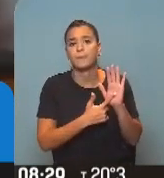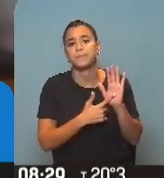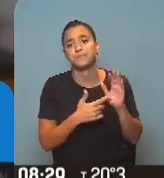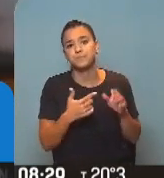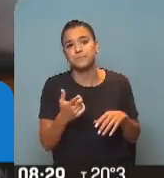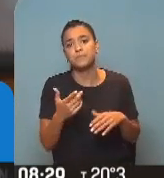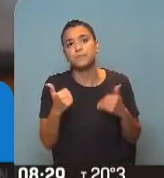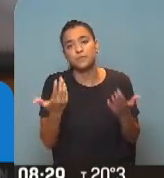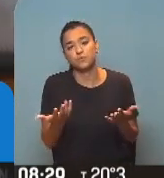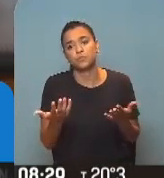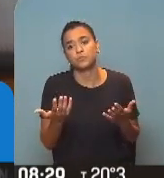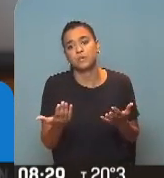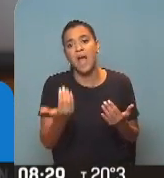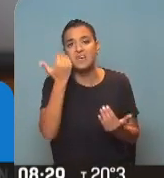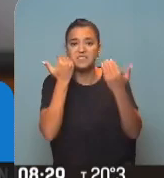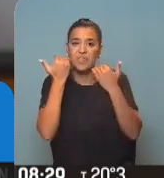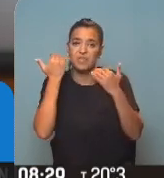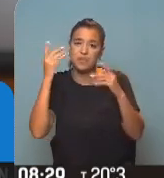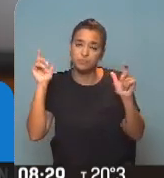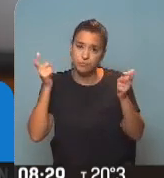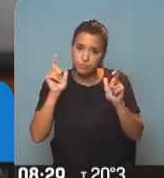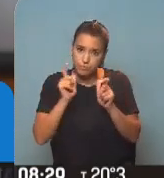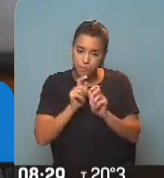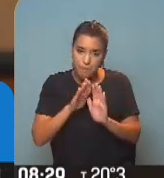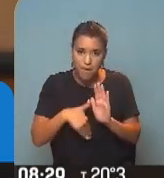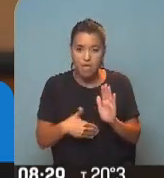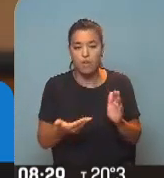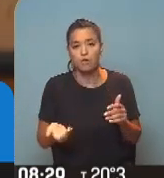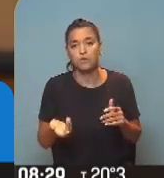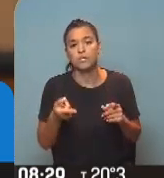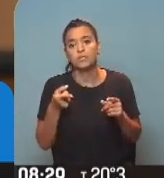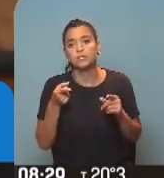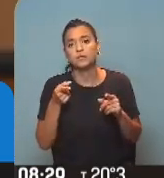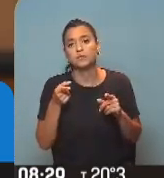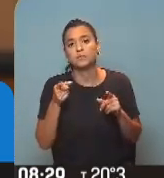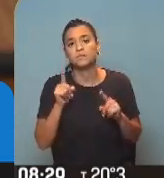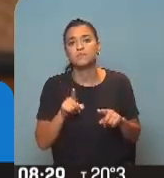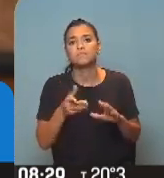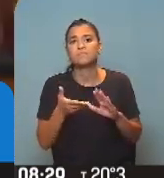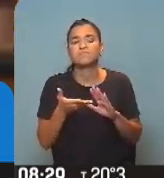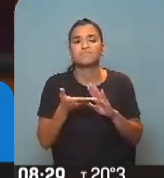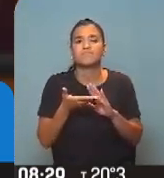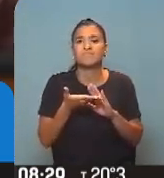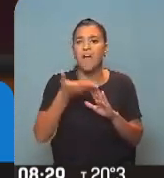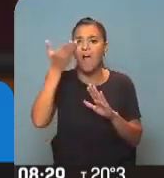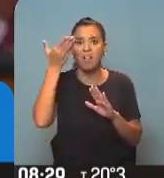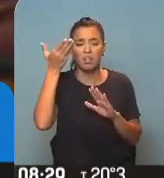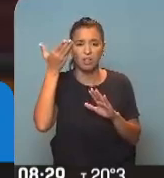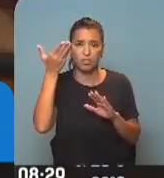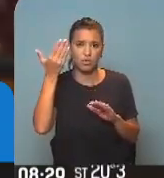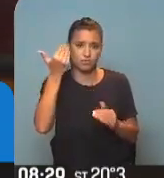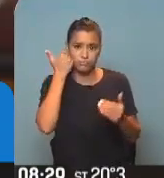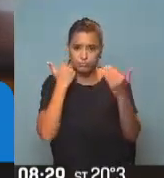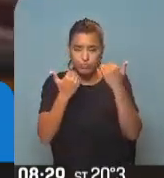desciendan los accidentes desciendan la alta tasa de incidencia que tienen sobre